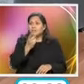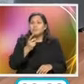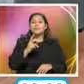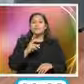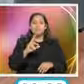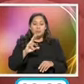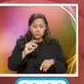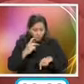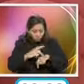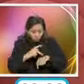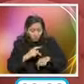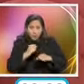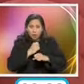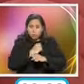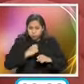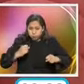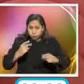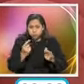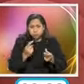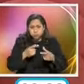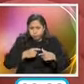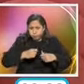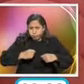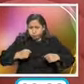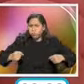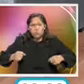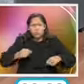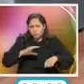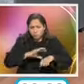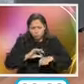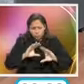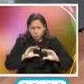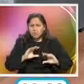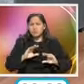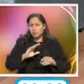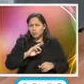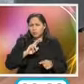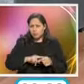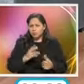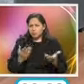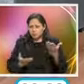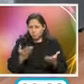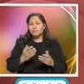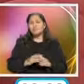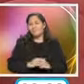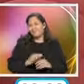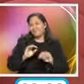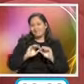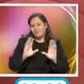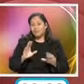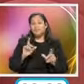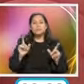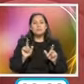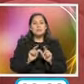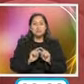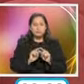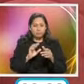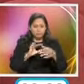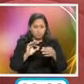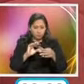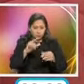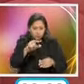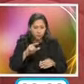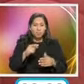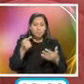estar en riesgo de engordar fácilmente, manteniendo una masa muscular adecuada. Totalmente. Entonces, en resumen, acuérdense de